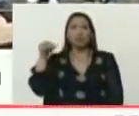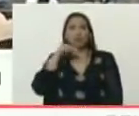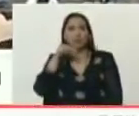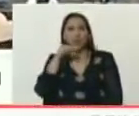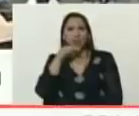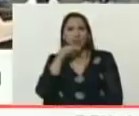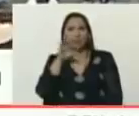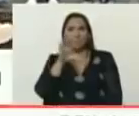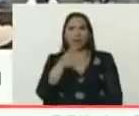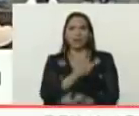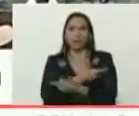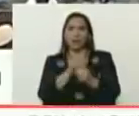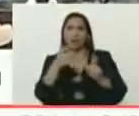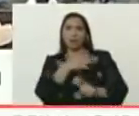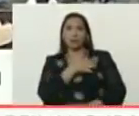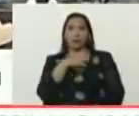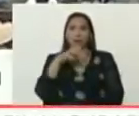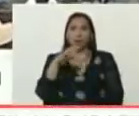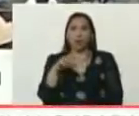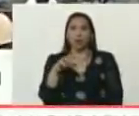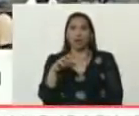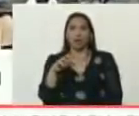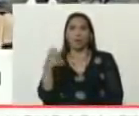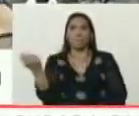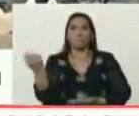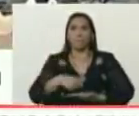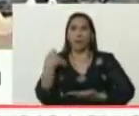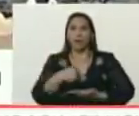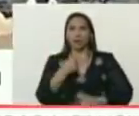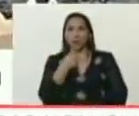soberana. Y el MAZO dice,